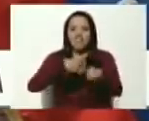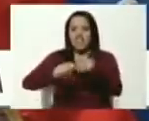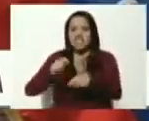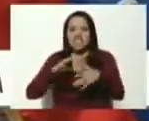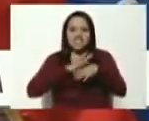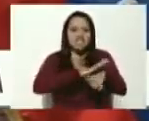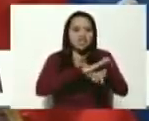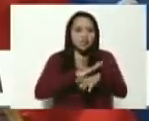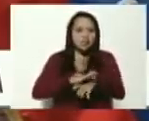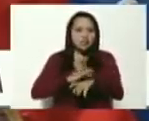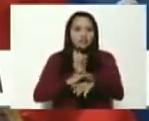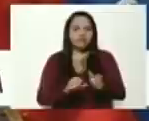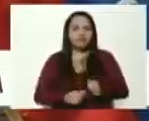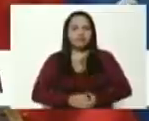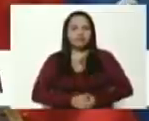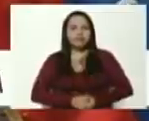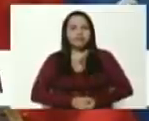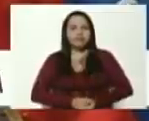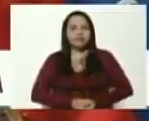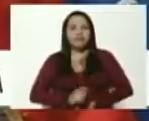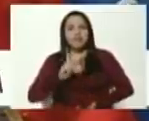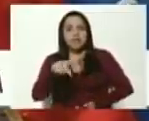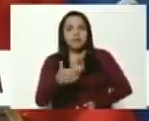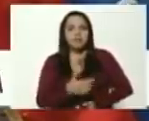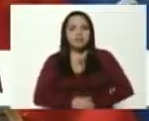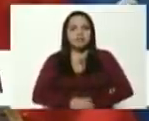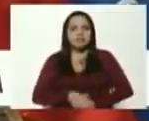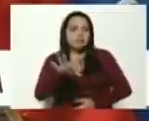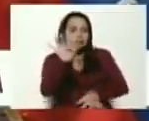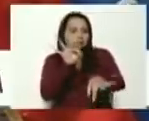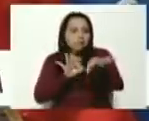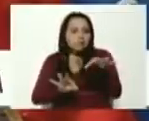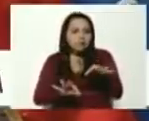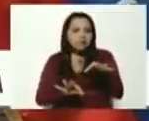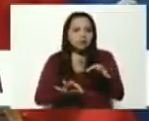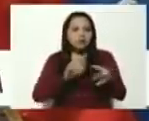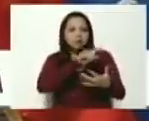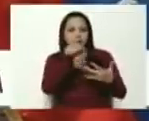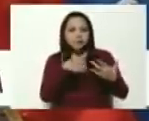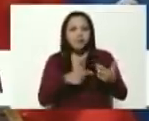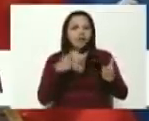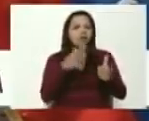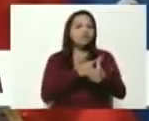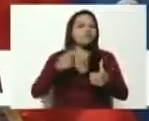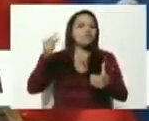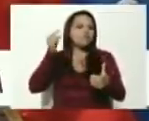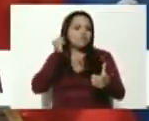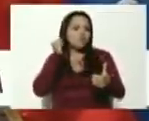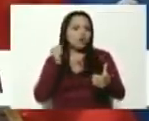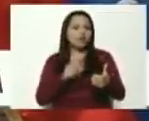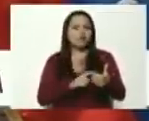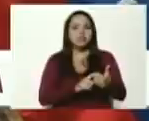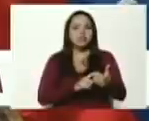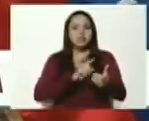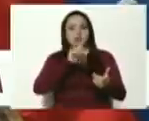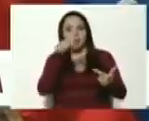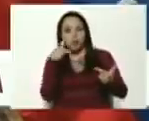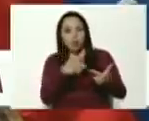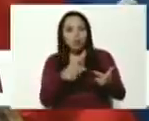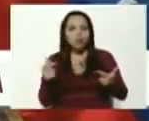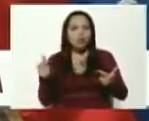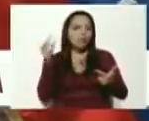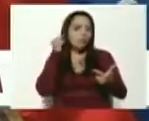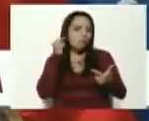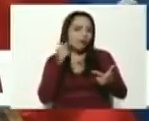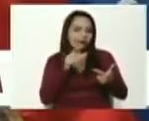para delinquir. También fueron identificadas las ciudadanas Grecia Verónica Jiménez Mendoza y Liomara